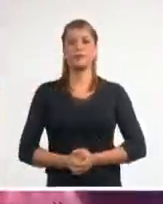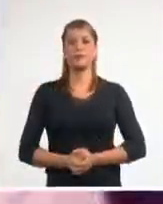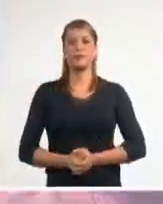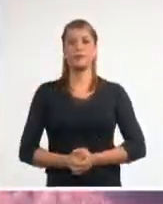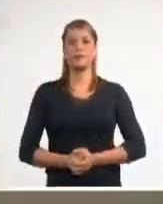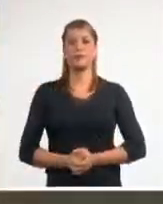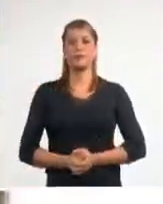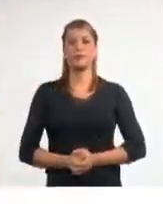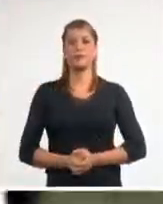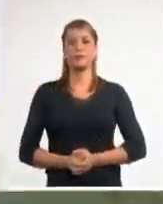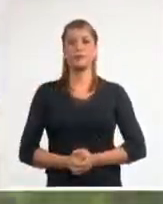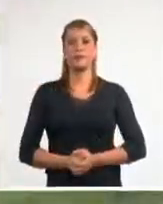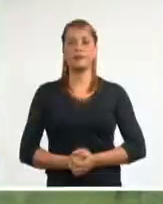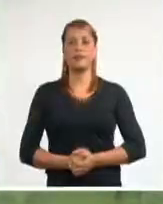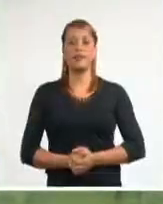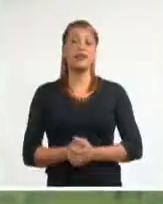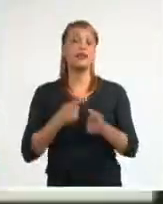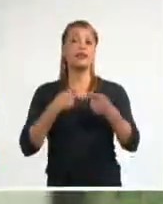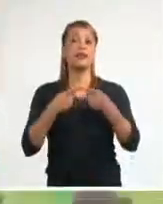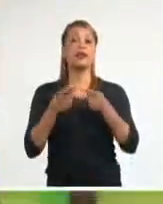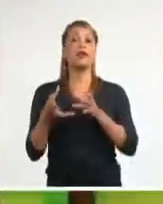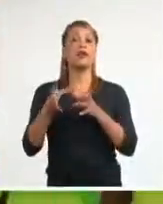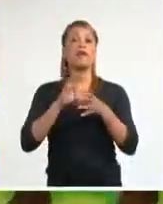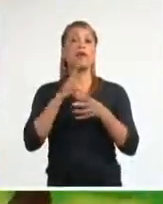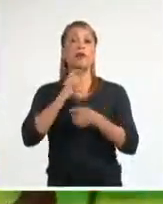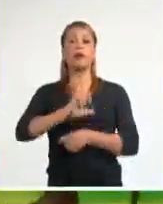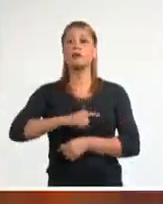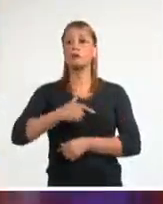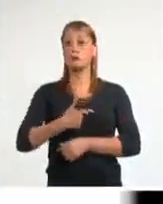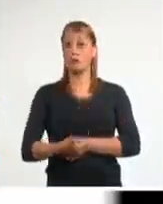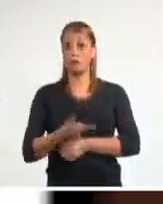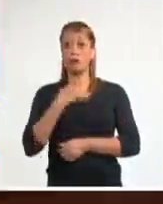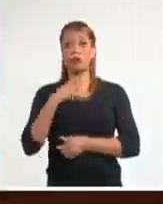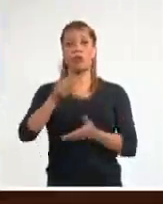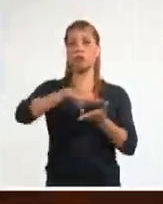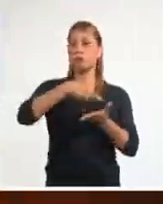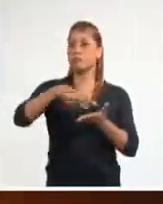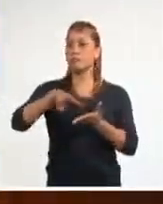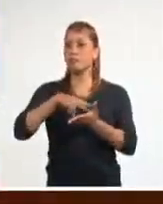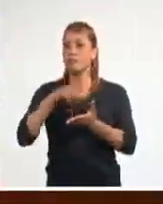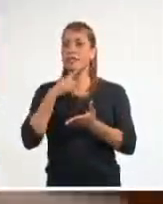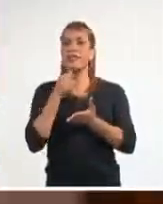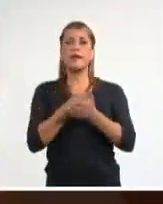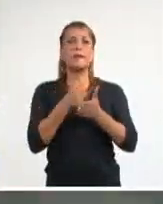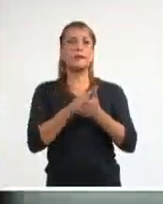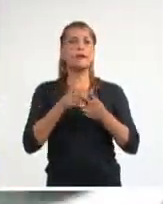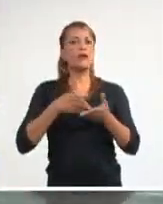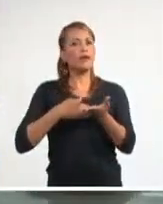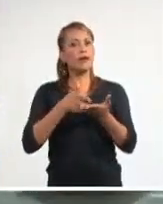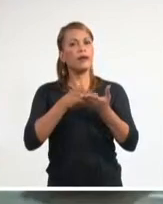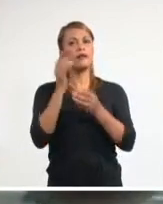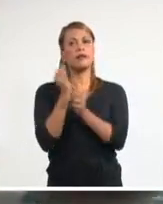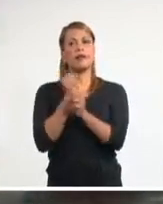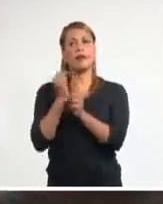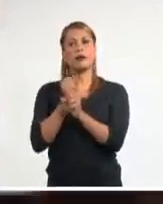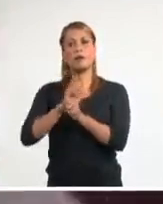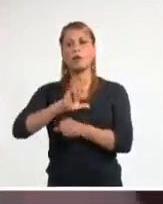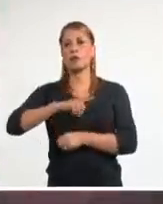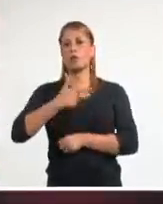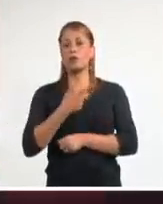Distantes en la geografía, pero cercanos en la manera de concebir el arte danzario y en el empeño de defender la cultura popular tradicional de los